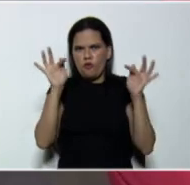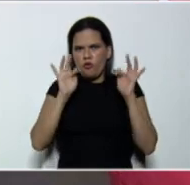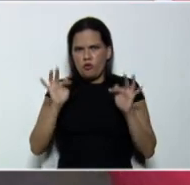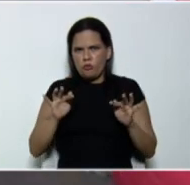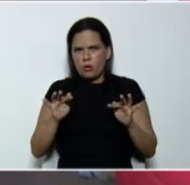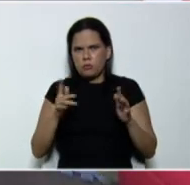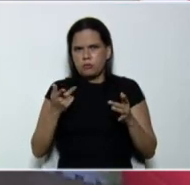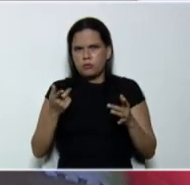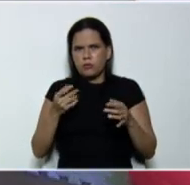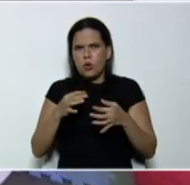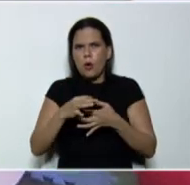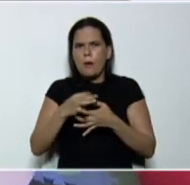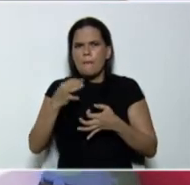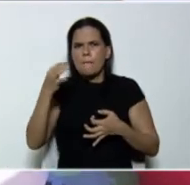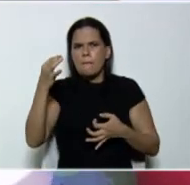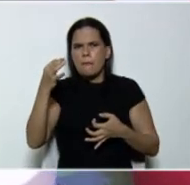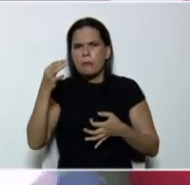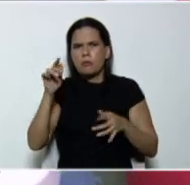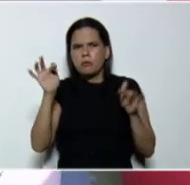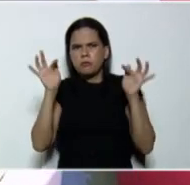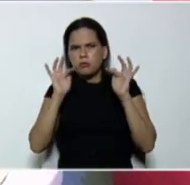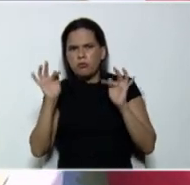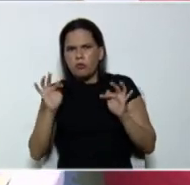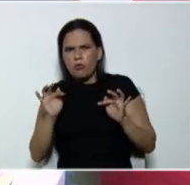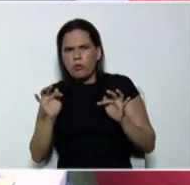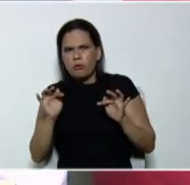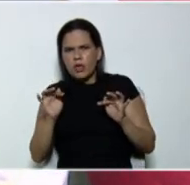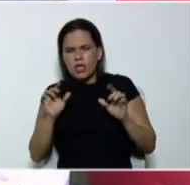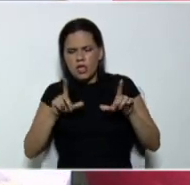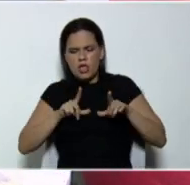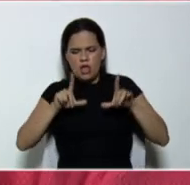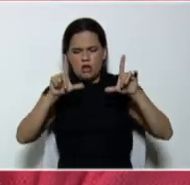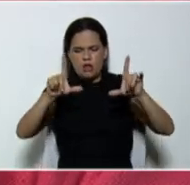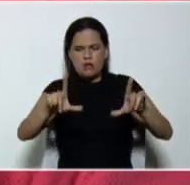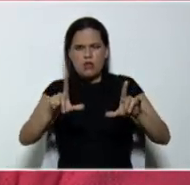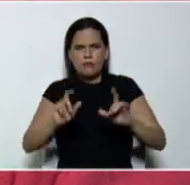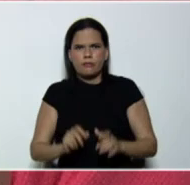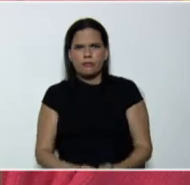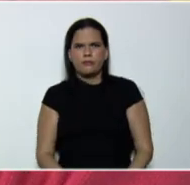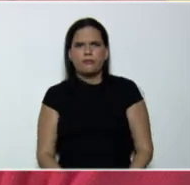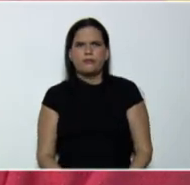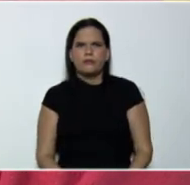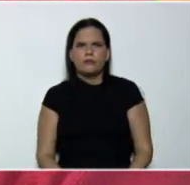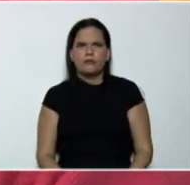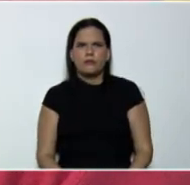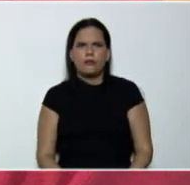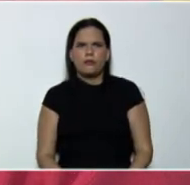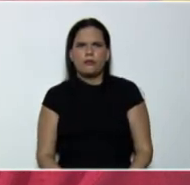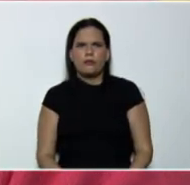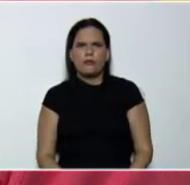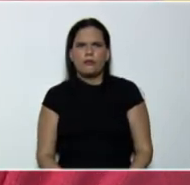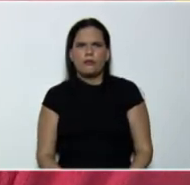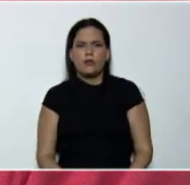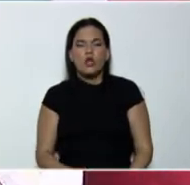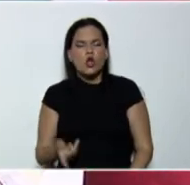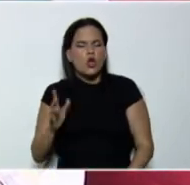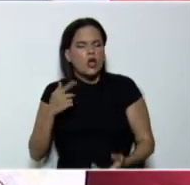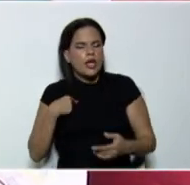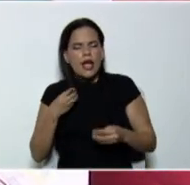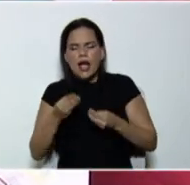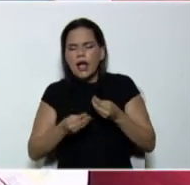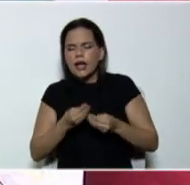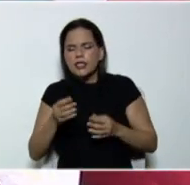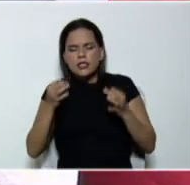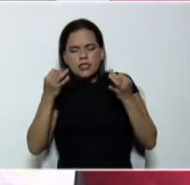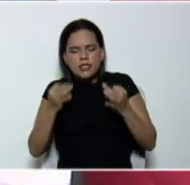con paletas y uno en forma de tarjetas. El recurso siempre va a ser viable, no importa cómo